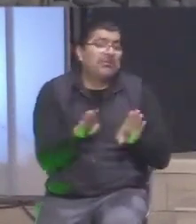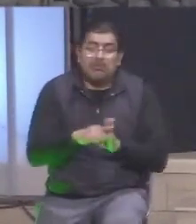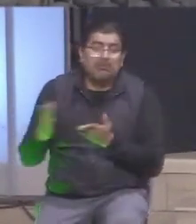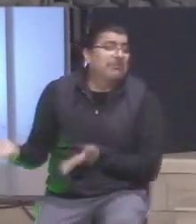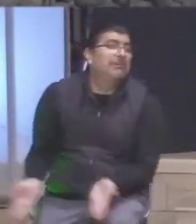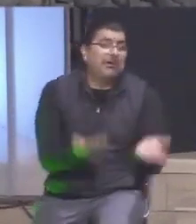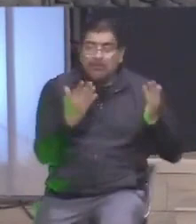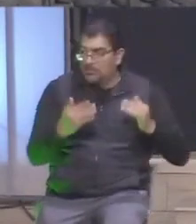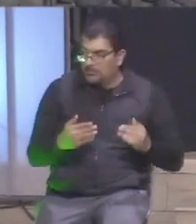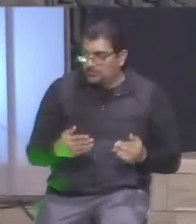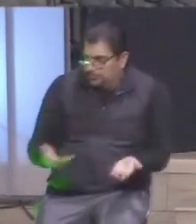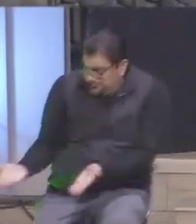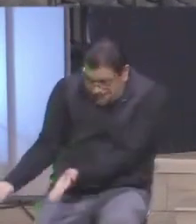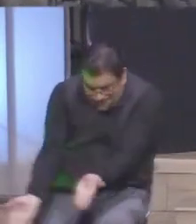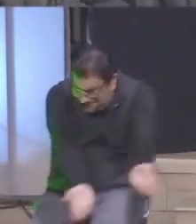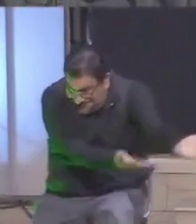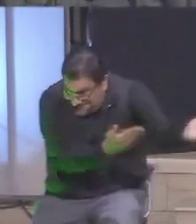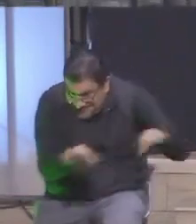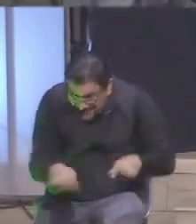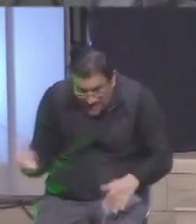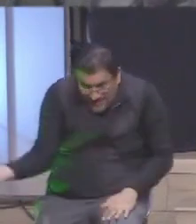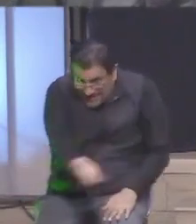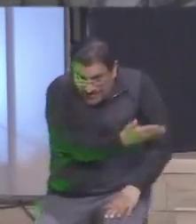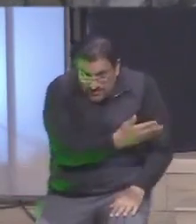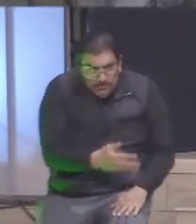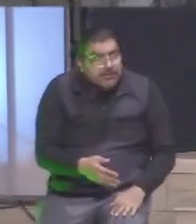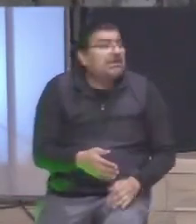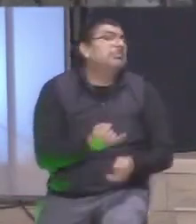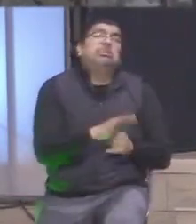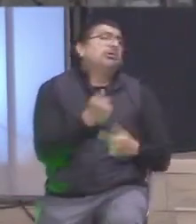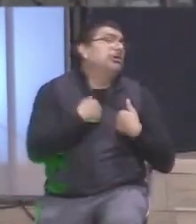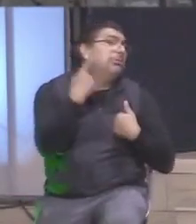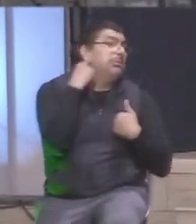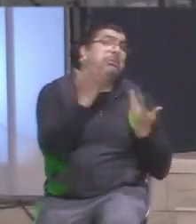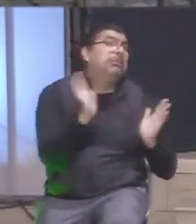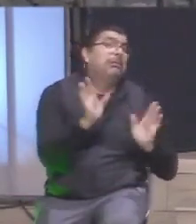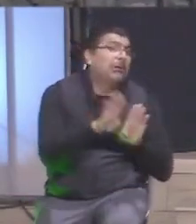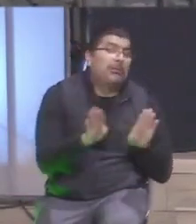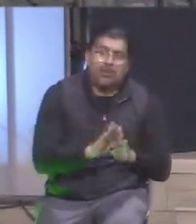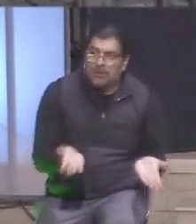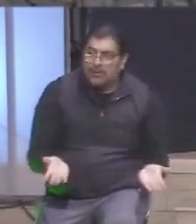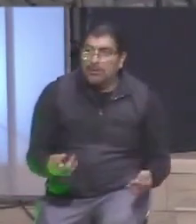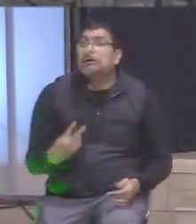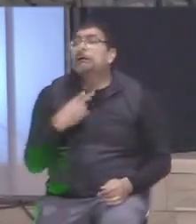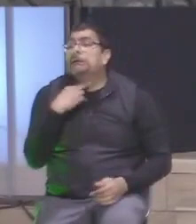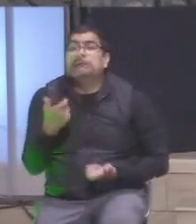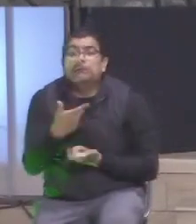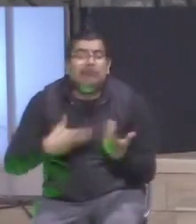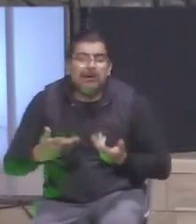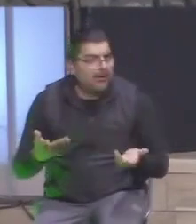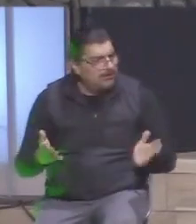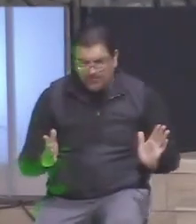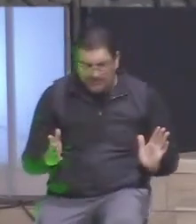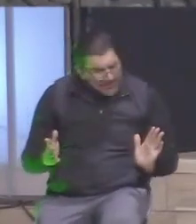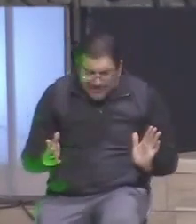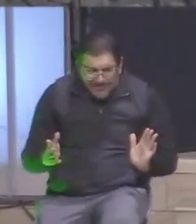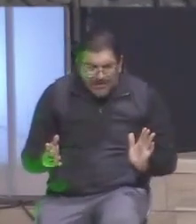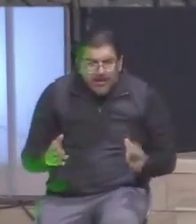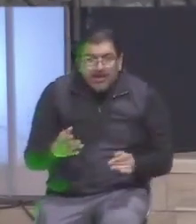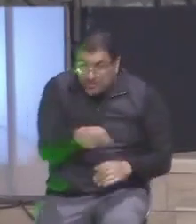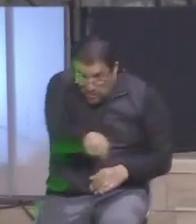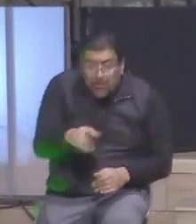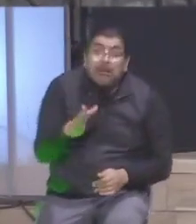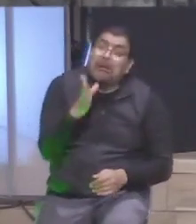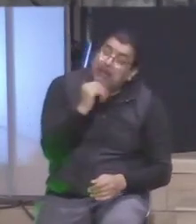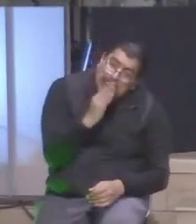encuentro Qué puedo hacer es imposible Ya no se puede la situación está tan complicada lo que es imposible para el hombre